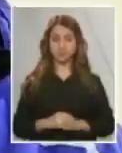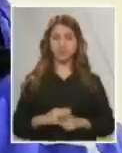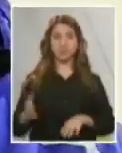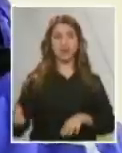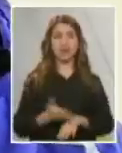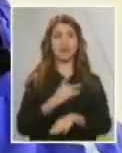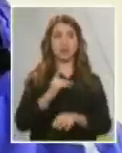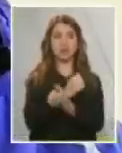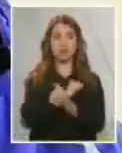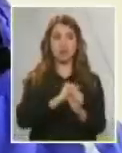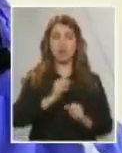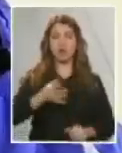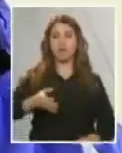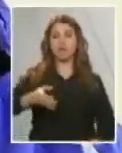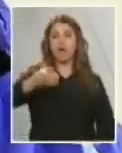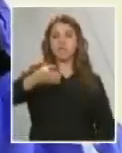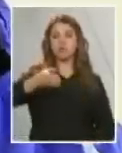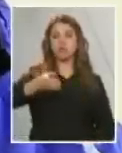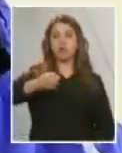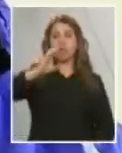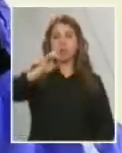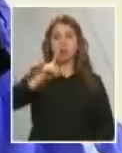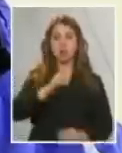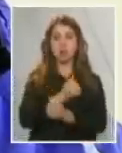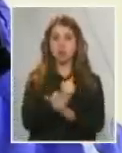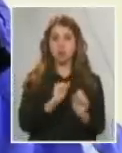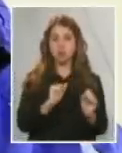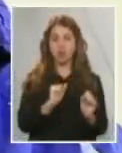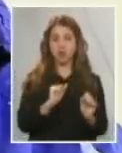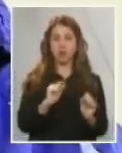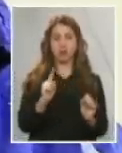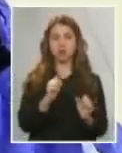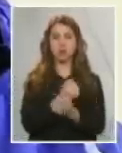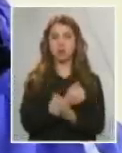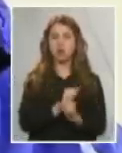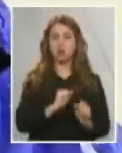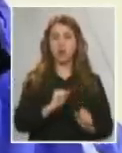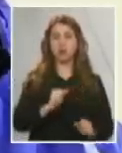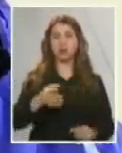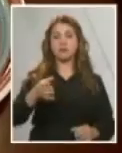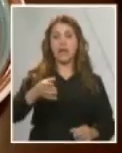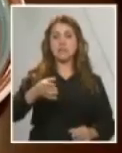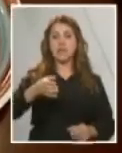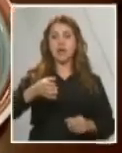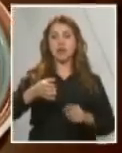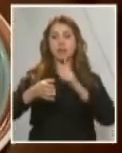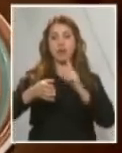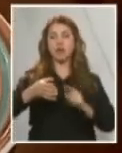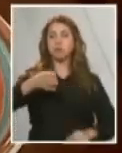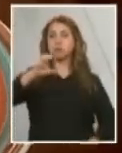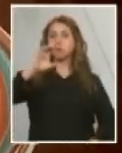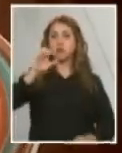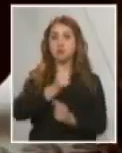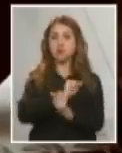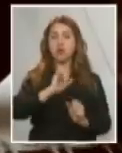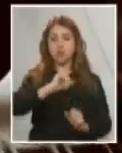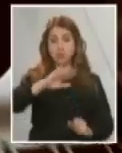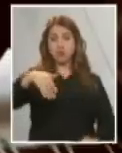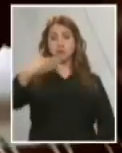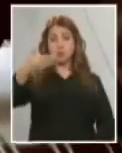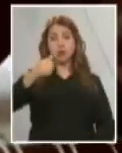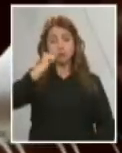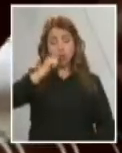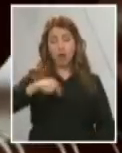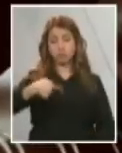Antes no podía tomar un vaso. No podía tomar una taza. Con el tiempo y con el uso